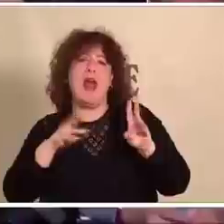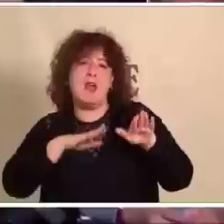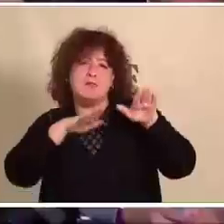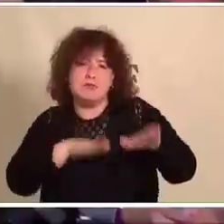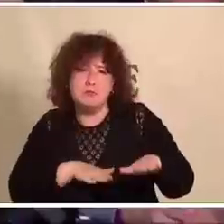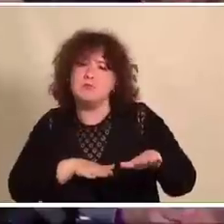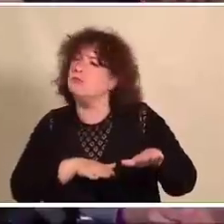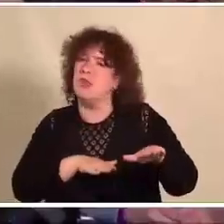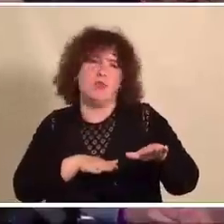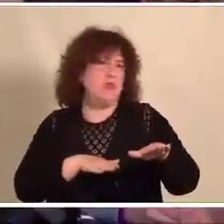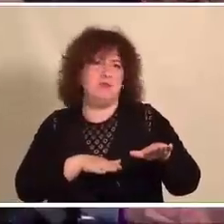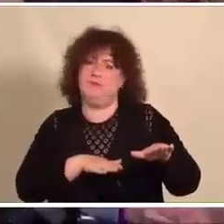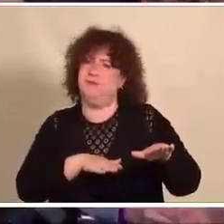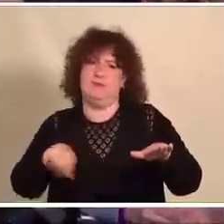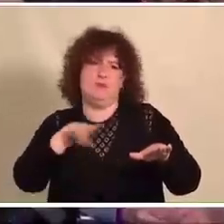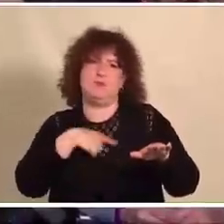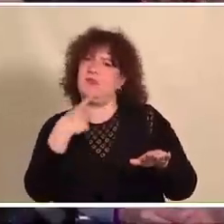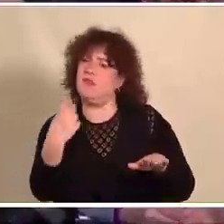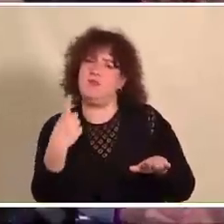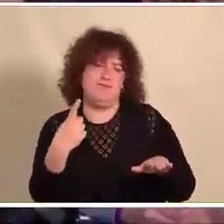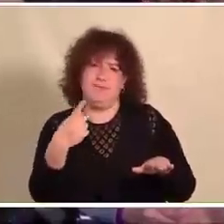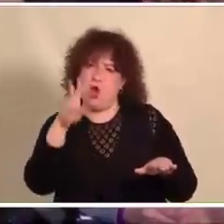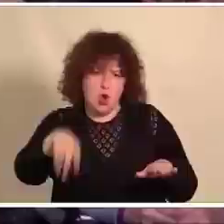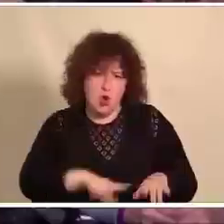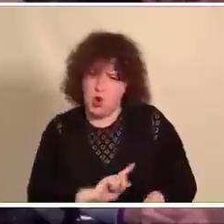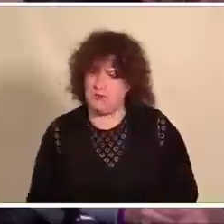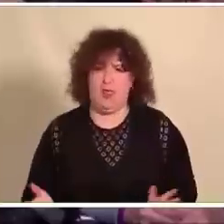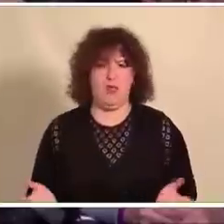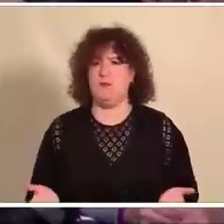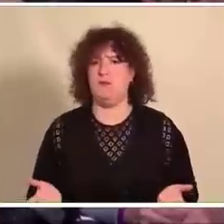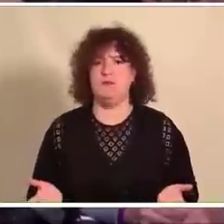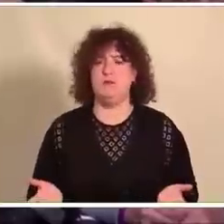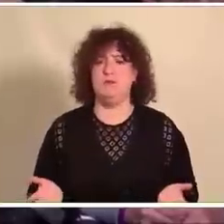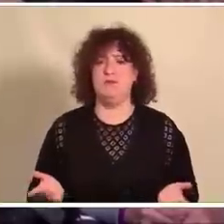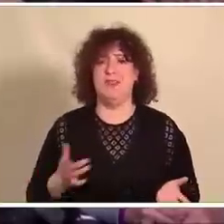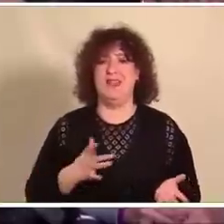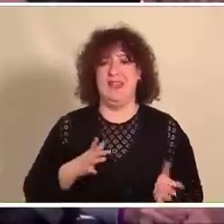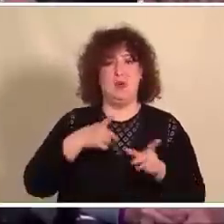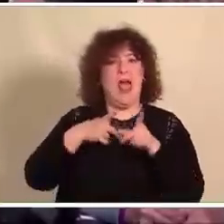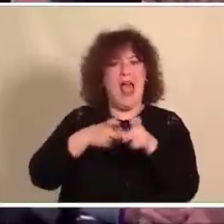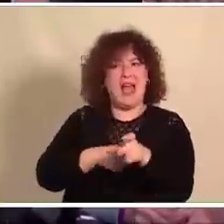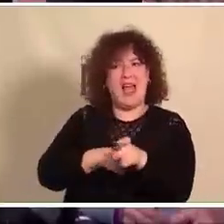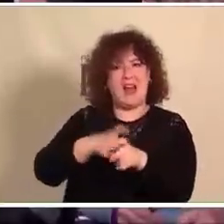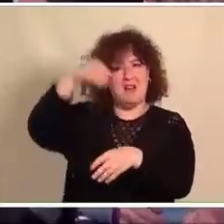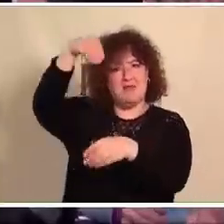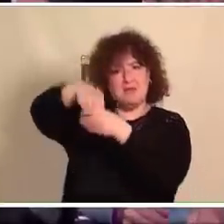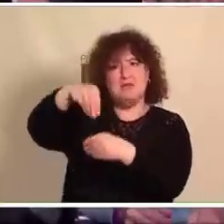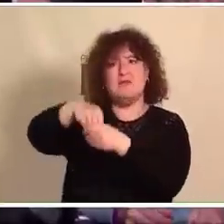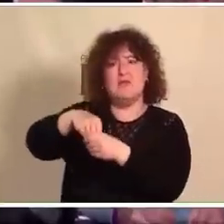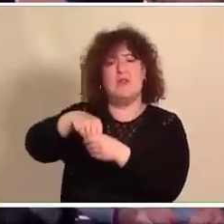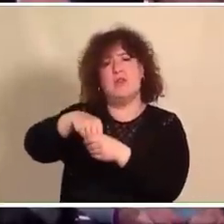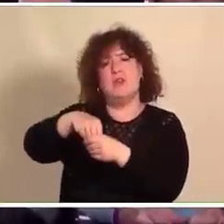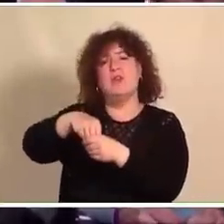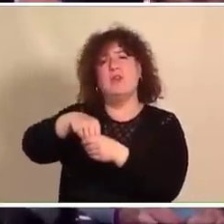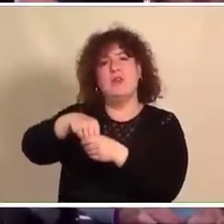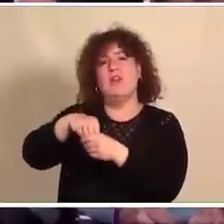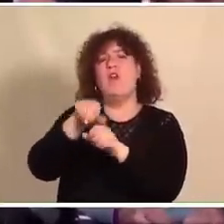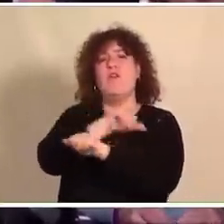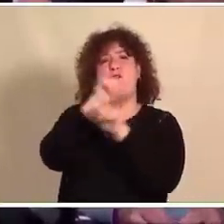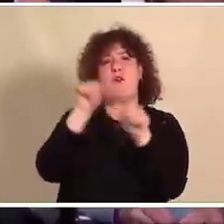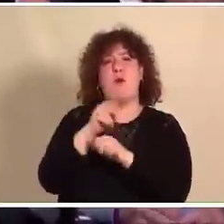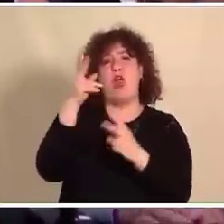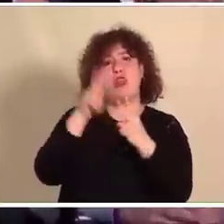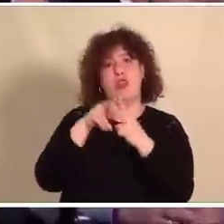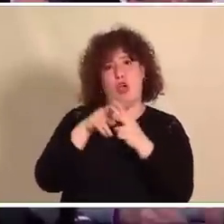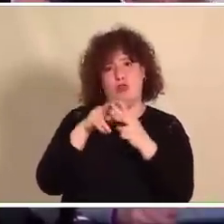es cierto esta guerra en el corazón de Europa solo terminará de dos maneras lo han dicho los